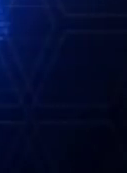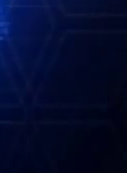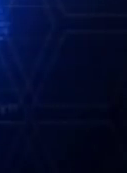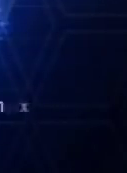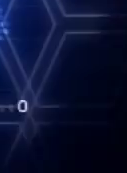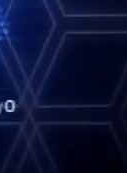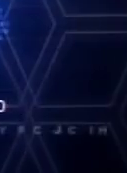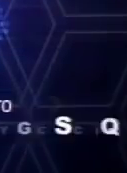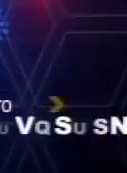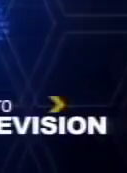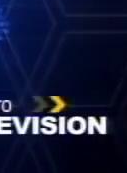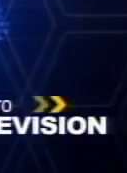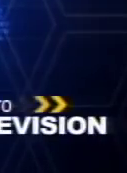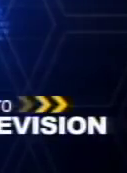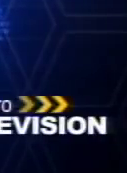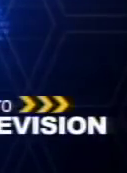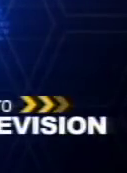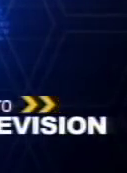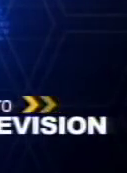ah